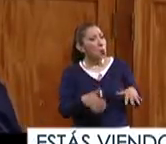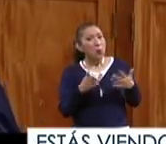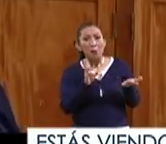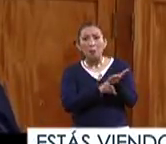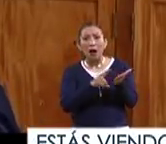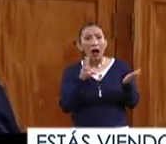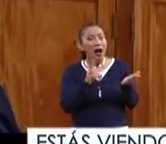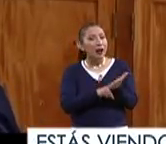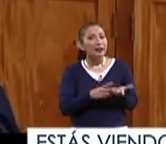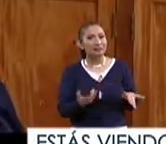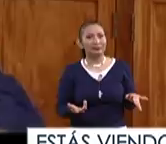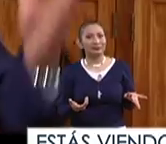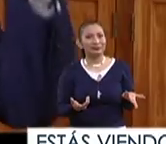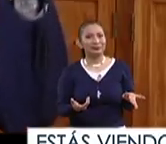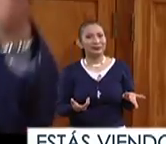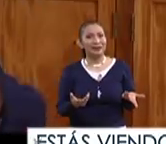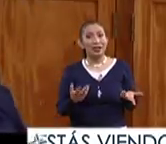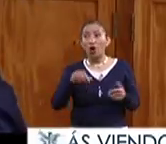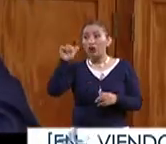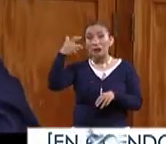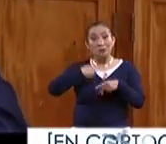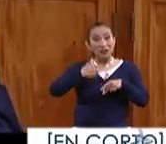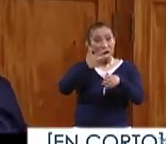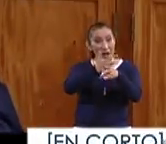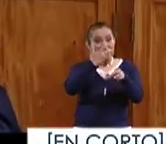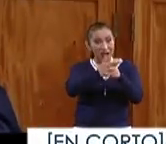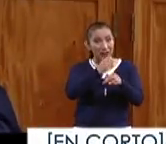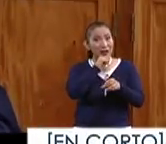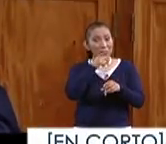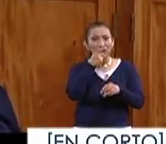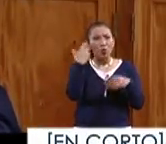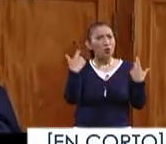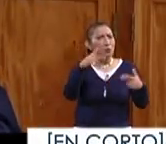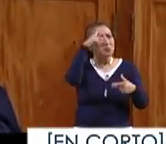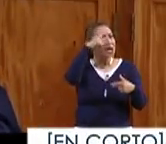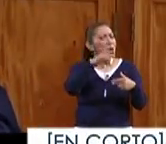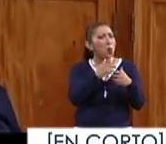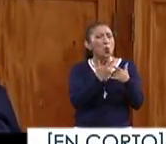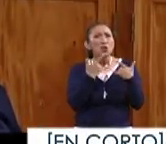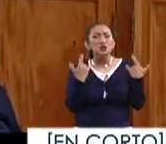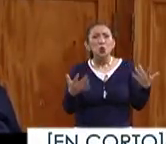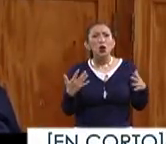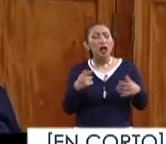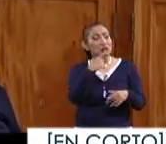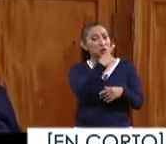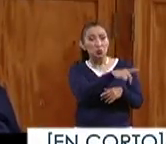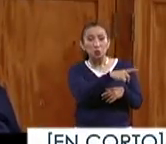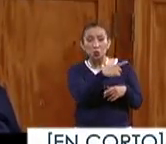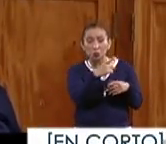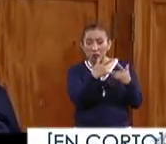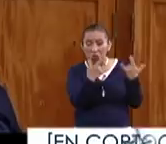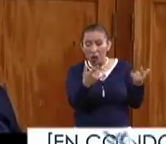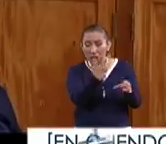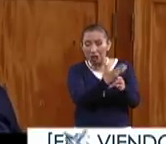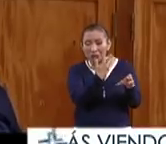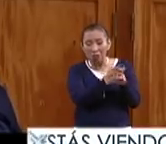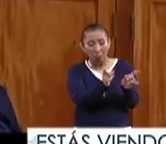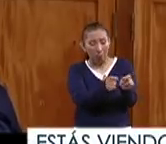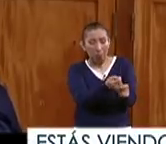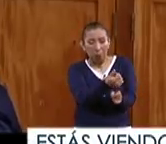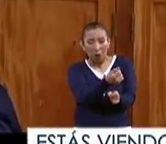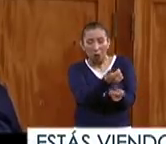tienen, y más americanos, ¿no? Que su historia es mucho más pequeña de la que la